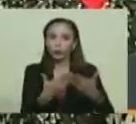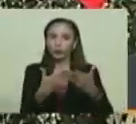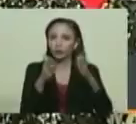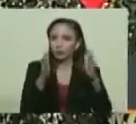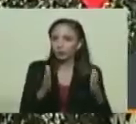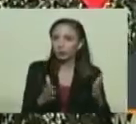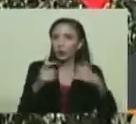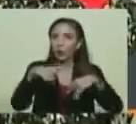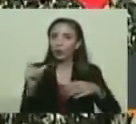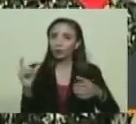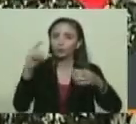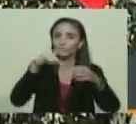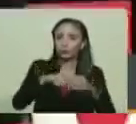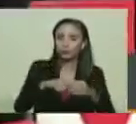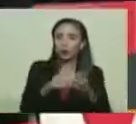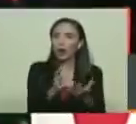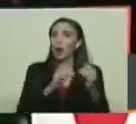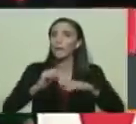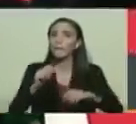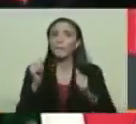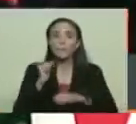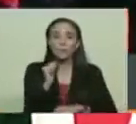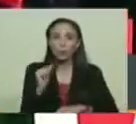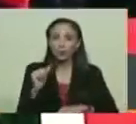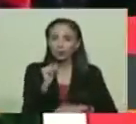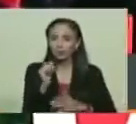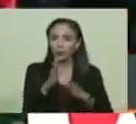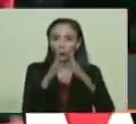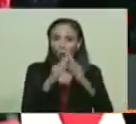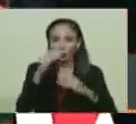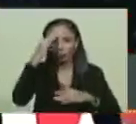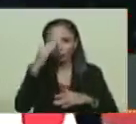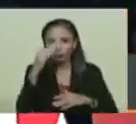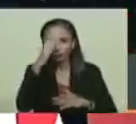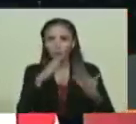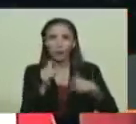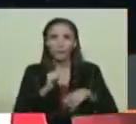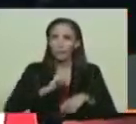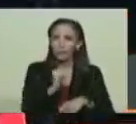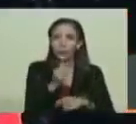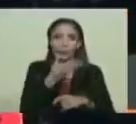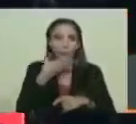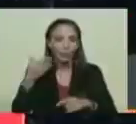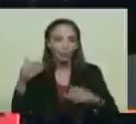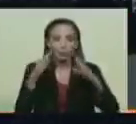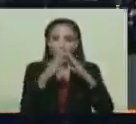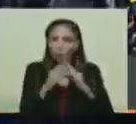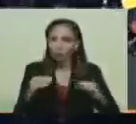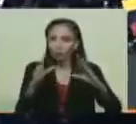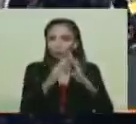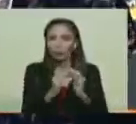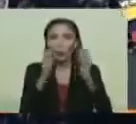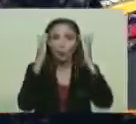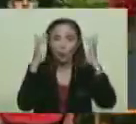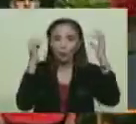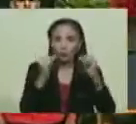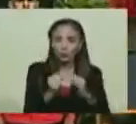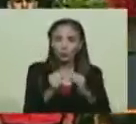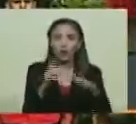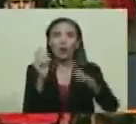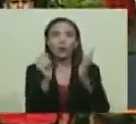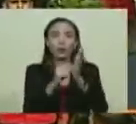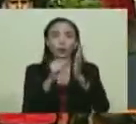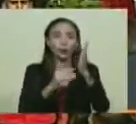hoy integran a las filas de la Policía Nacional Bolivariana. Se trata de los mejores índices académicos del curso